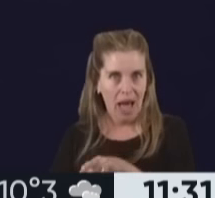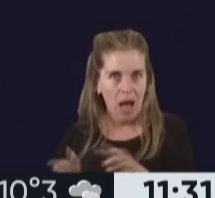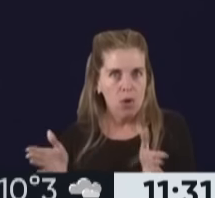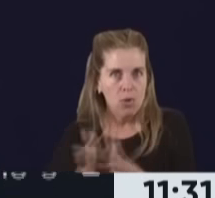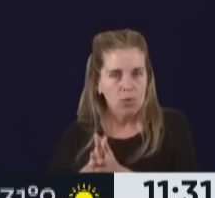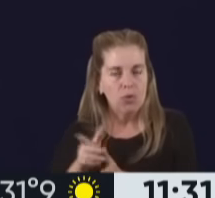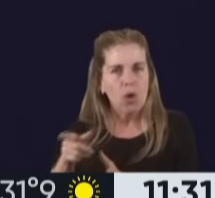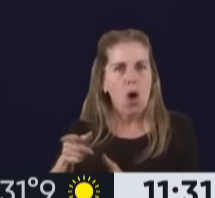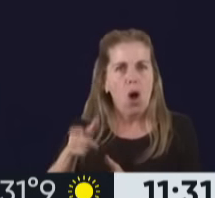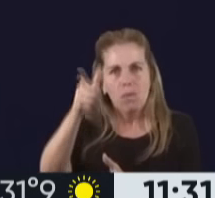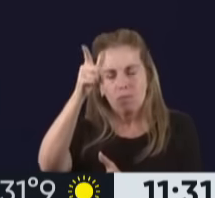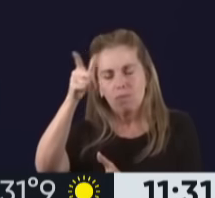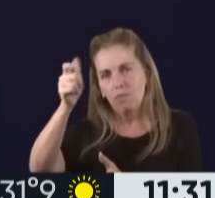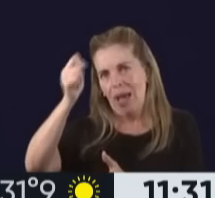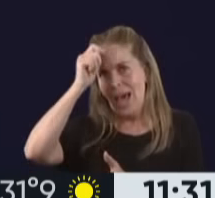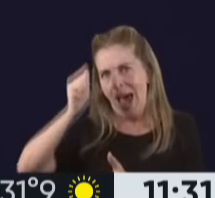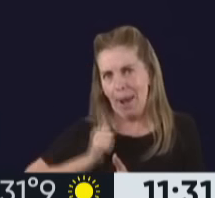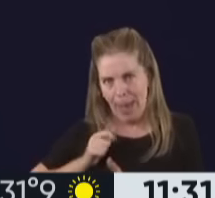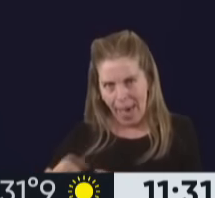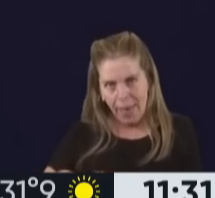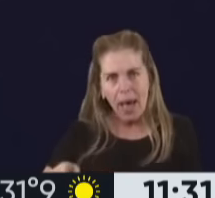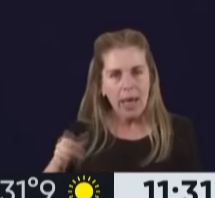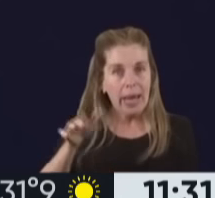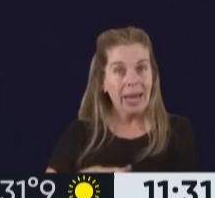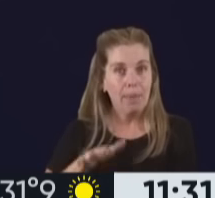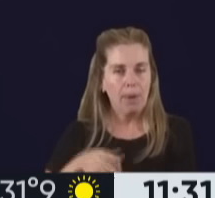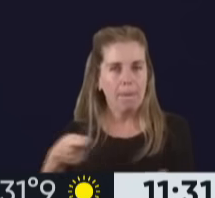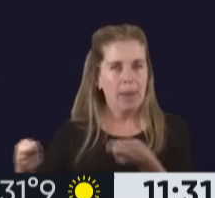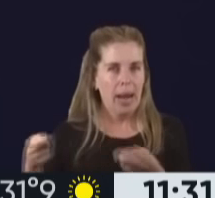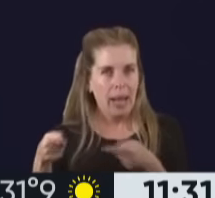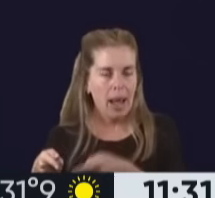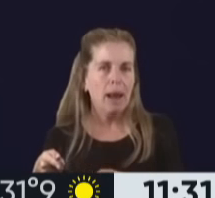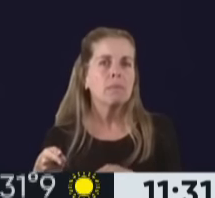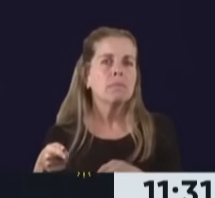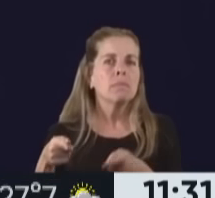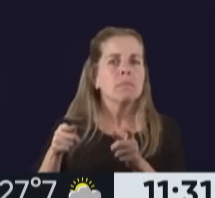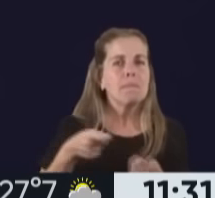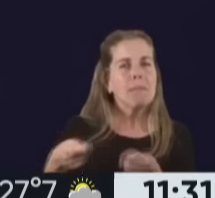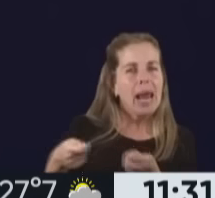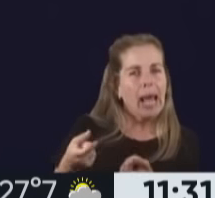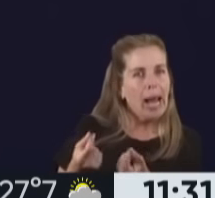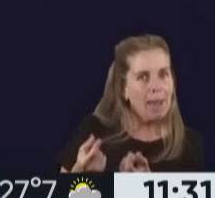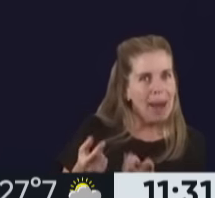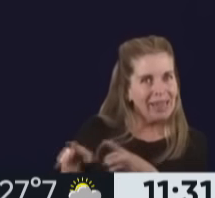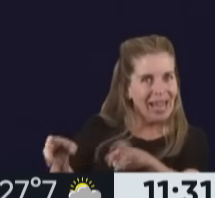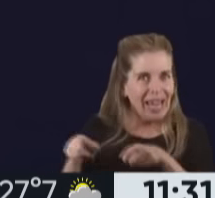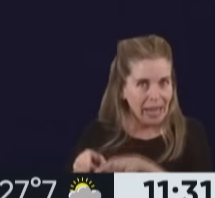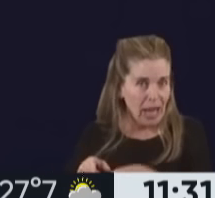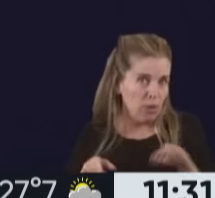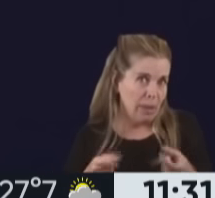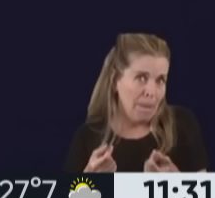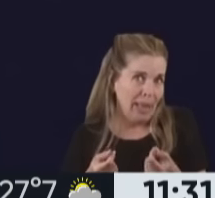la ejecución del programa y la utilización de los recursos del préstamo, que se destinará a potenciar la defensa de los recursos que son de todos los